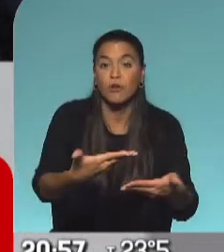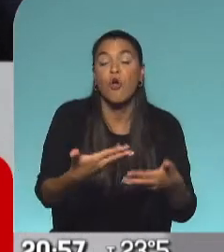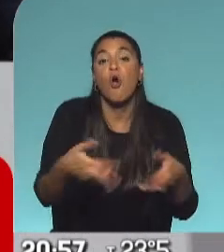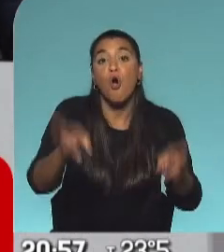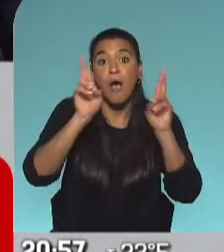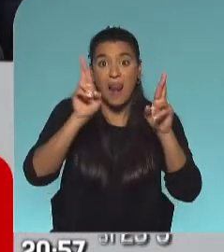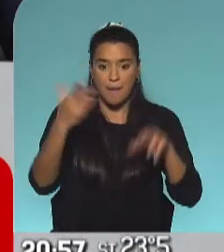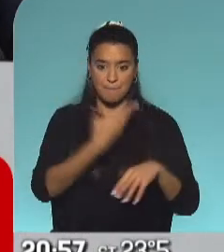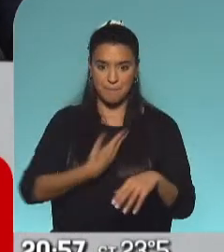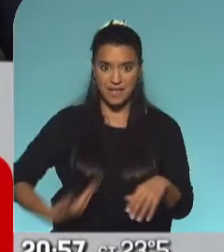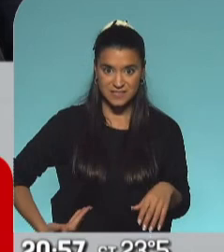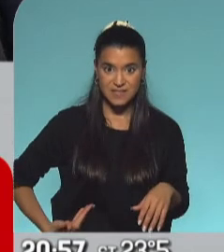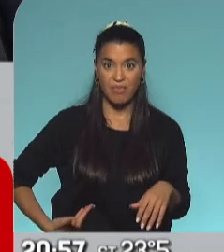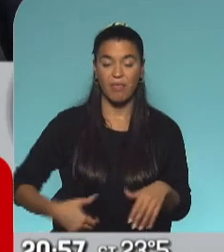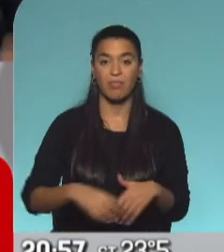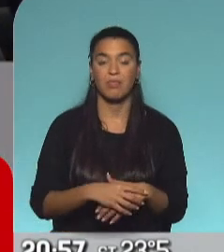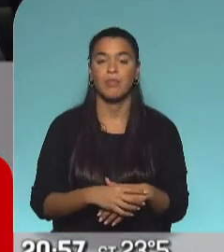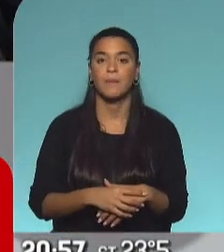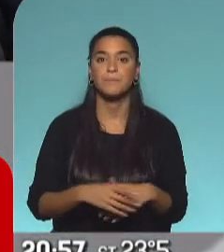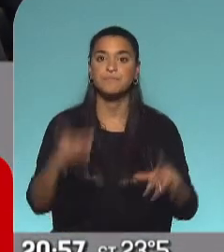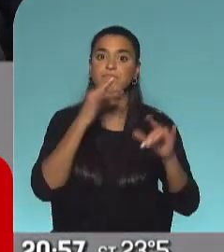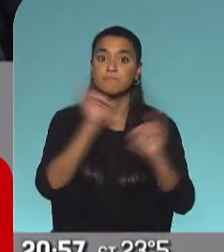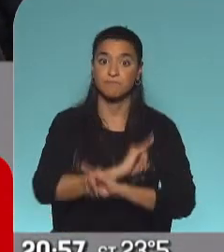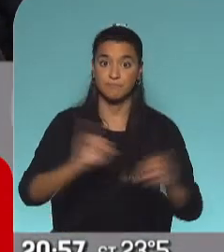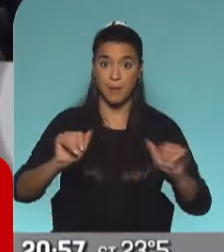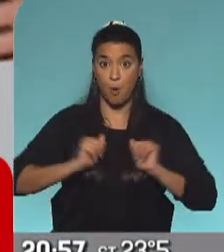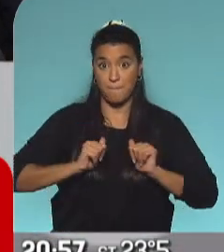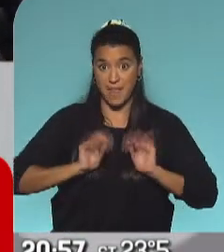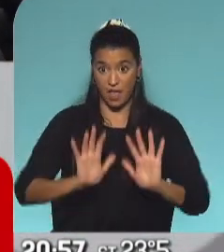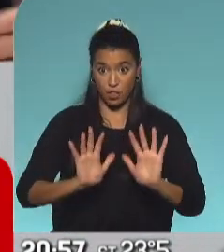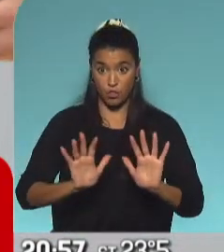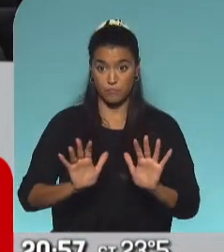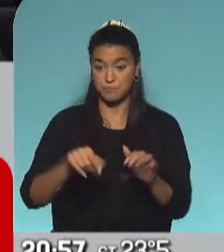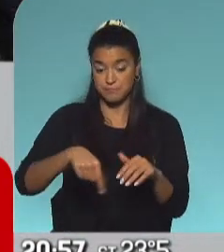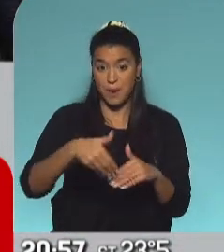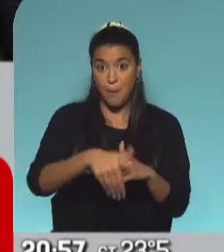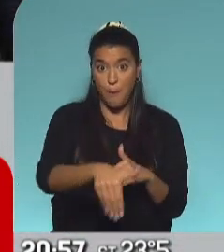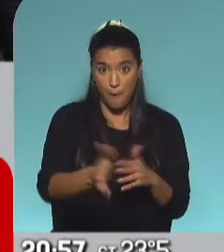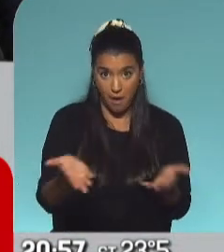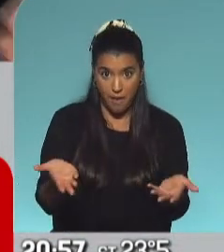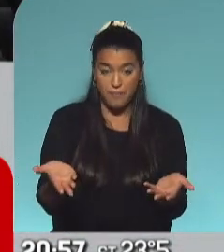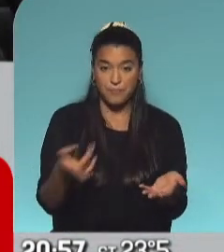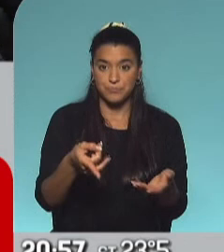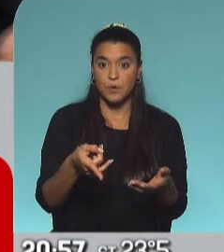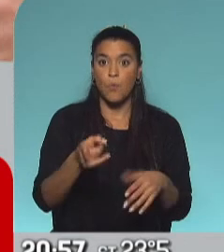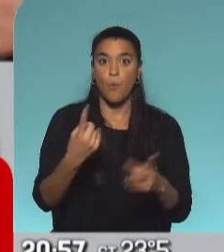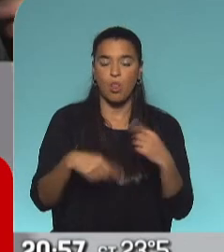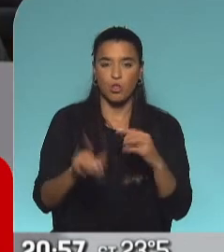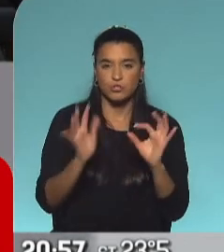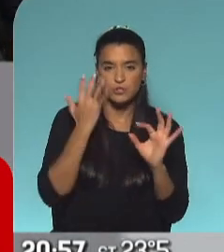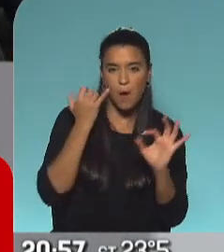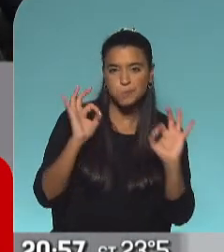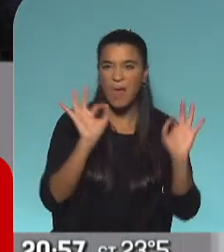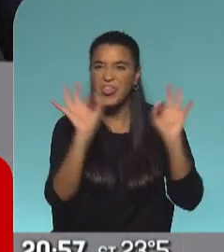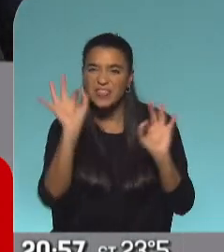el presidente las anuncie en el momento que se terminen los